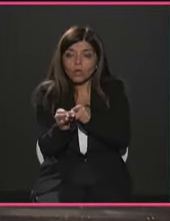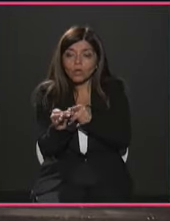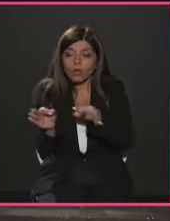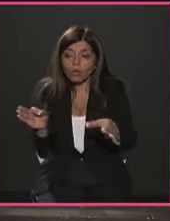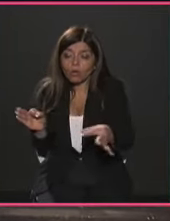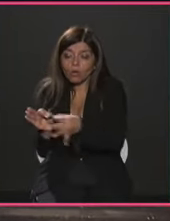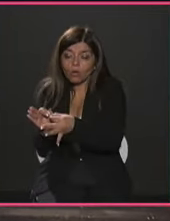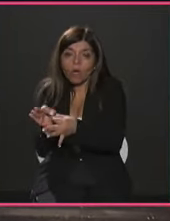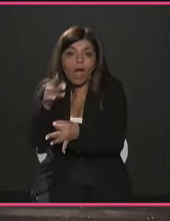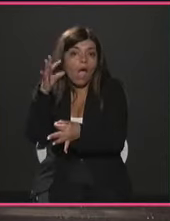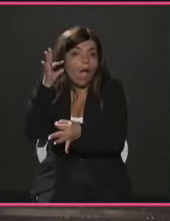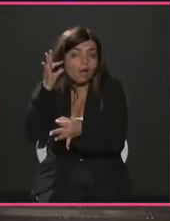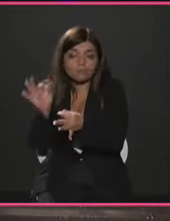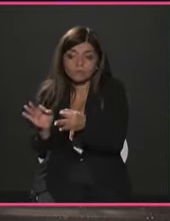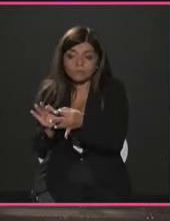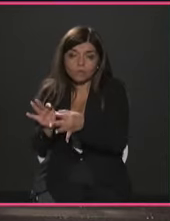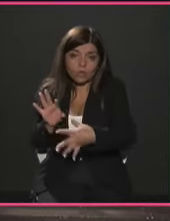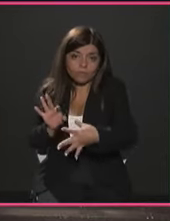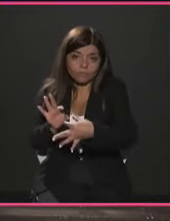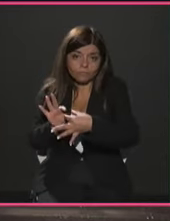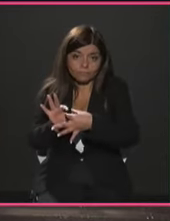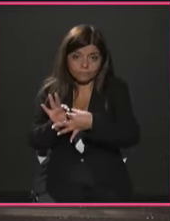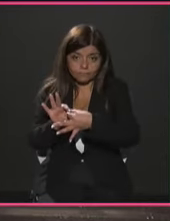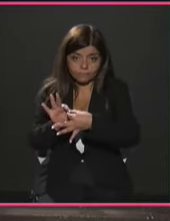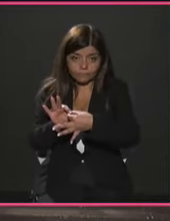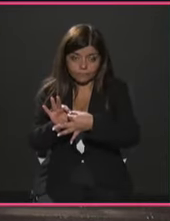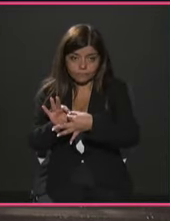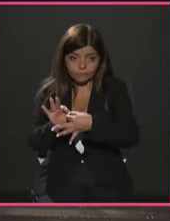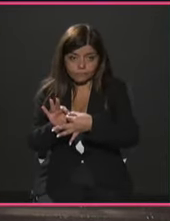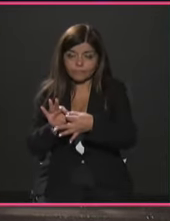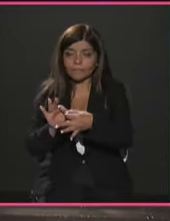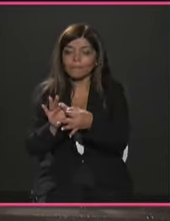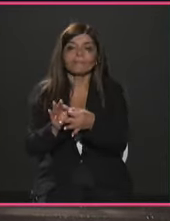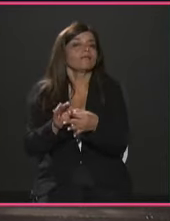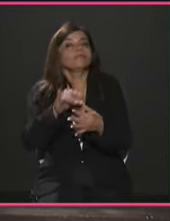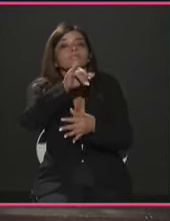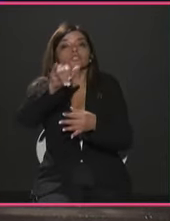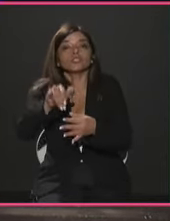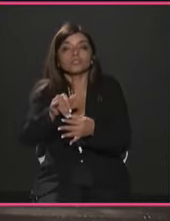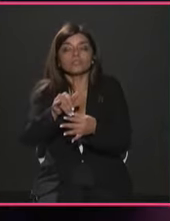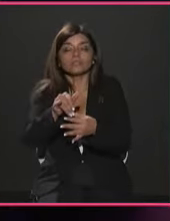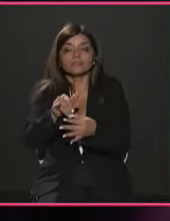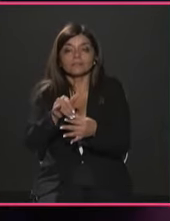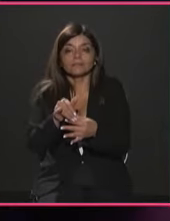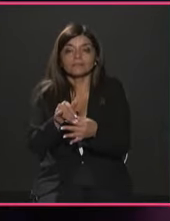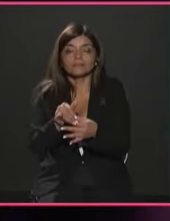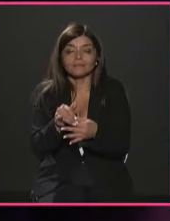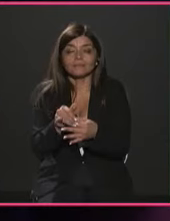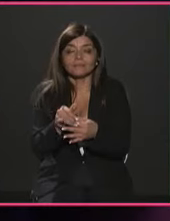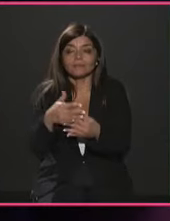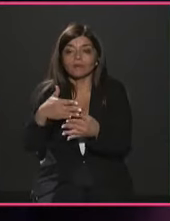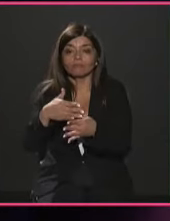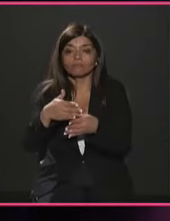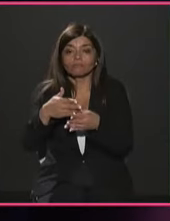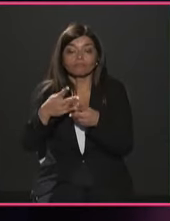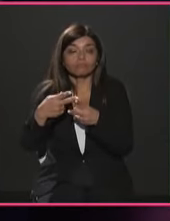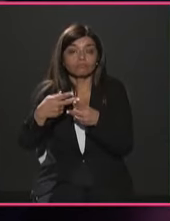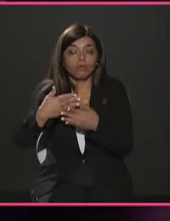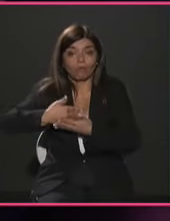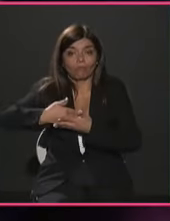tomaron de uno femenino y hicieron y luego hicieron bebés